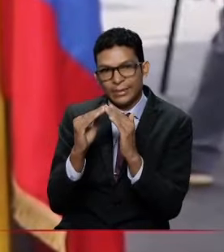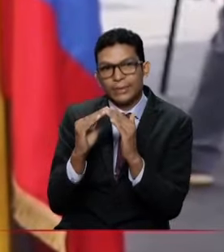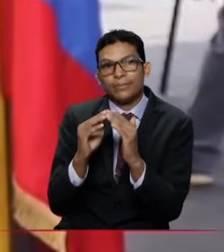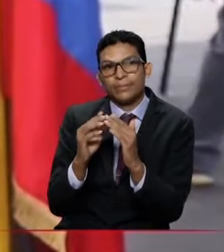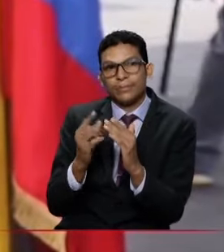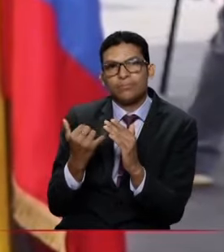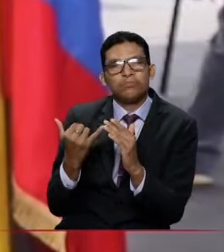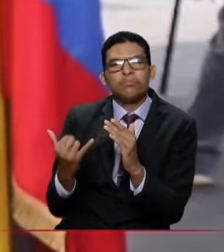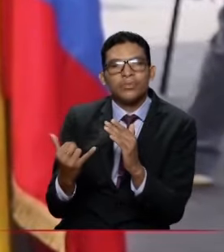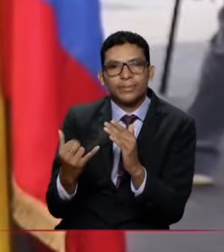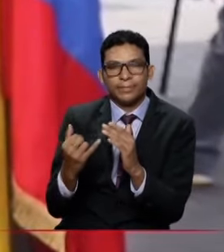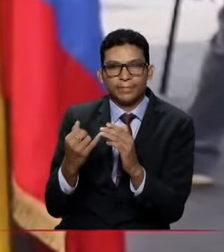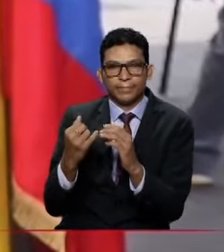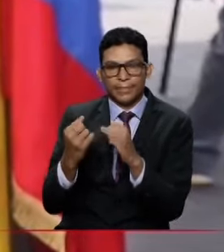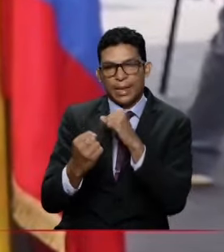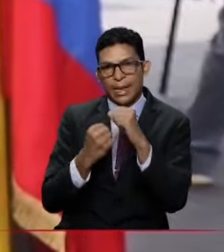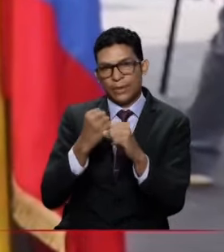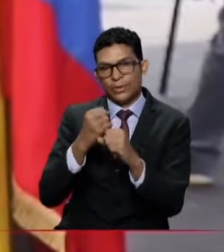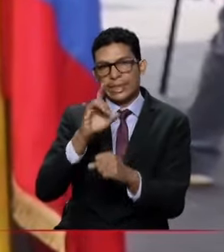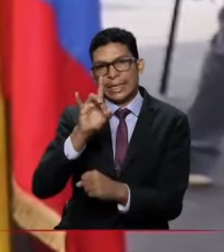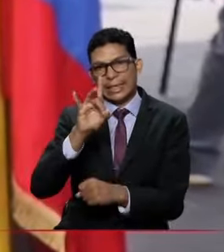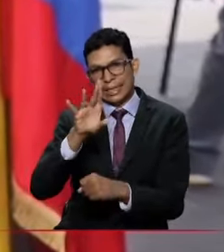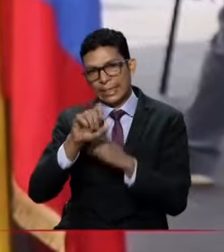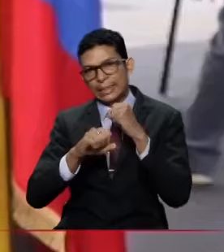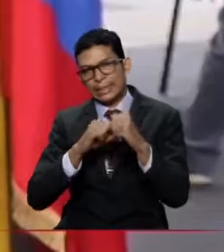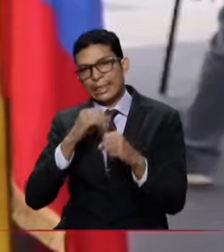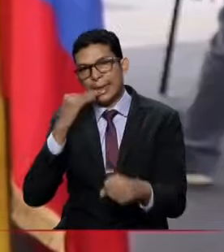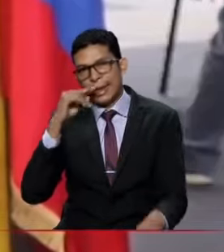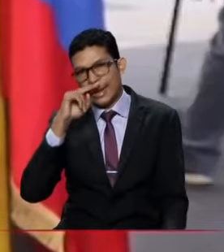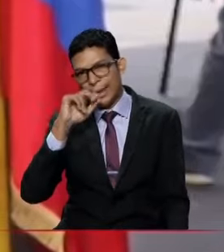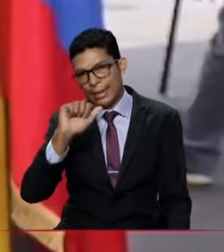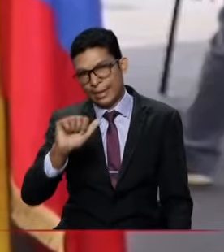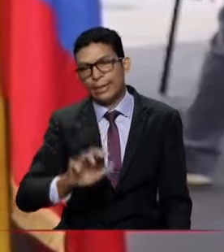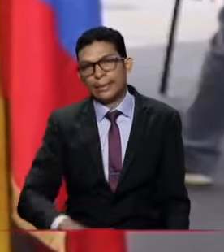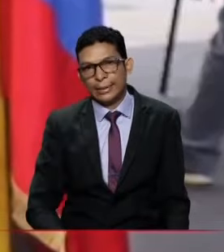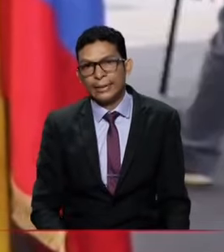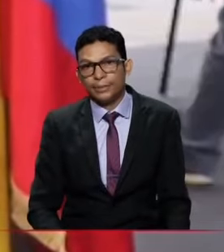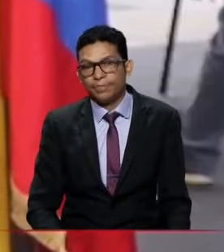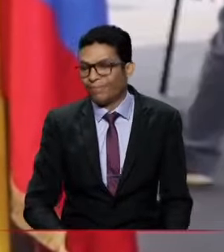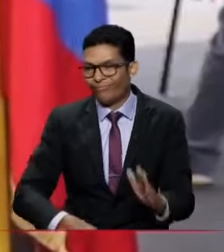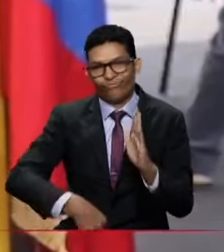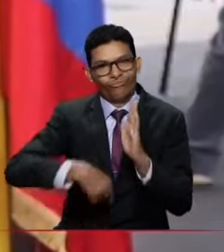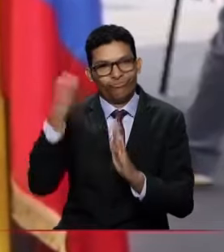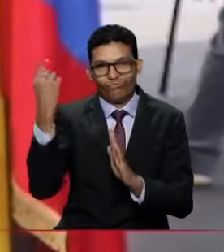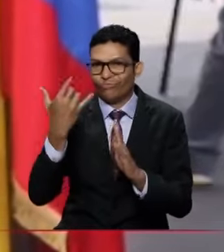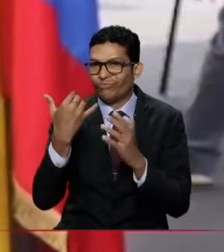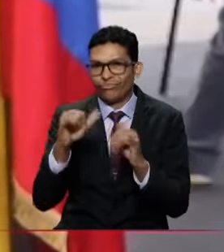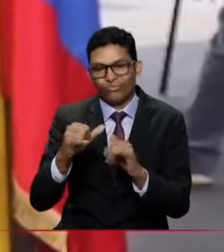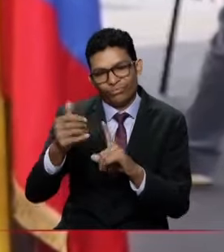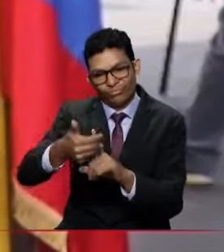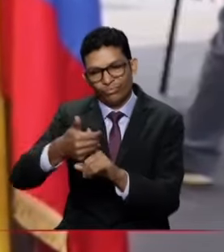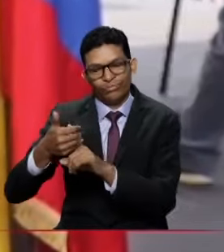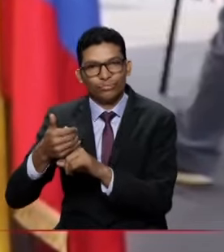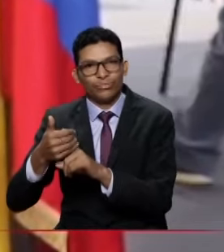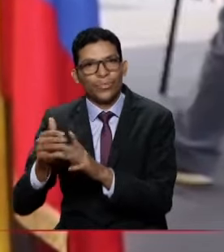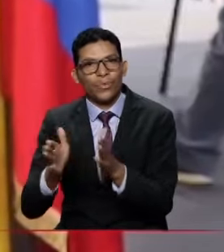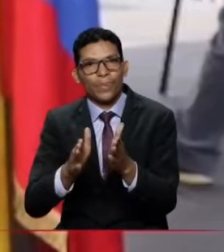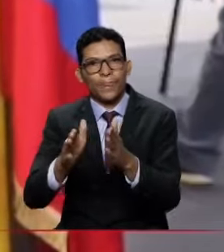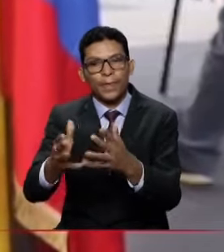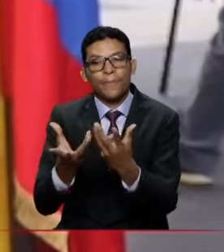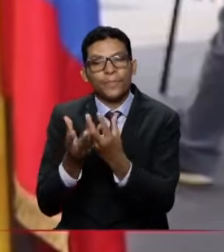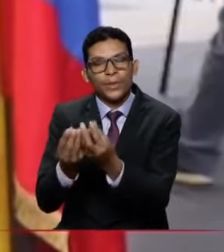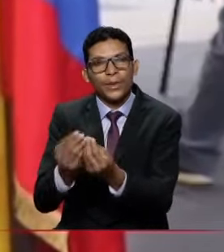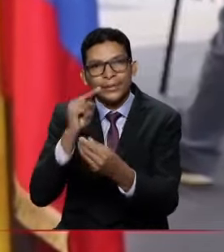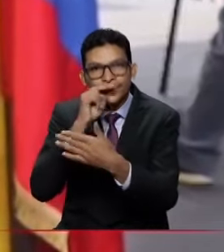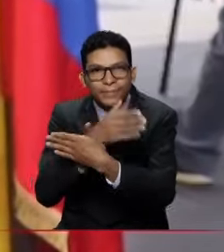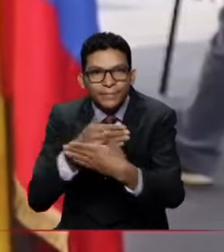residencia con una menor de 15 años. De manera inmediata se activa la ruta de protección con el grupo de infancia